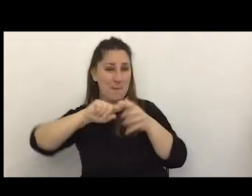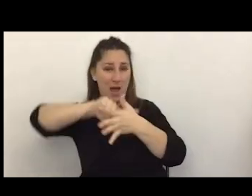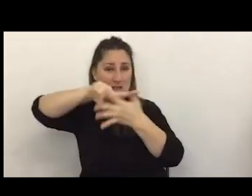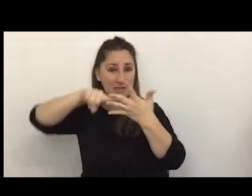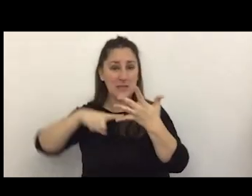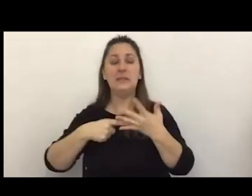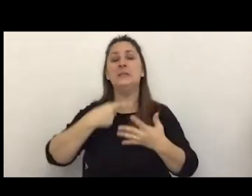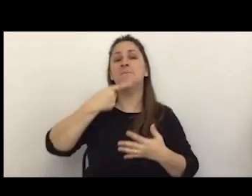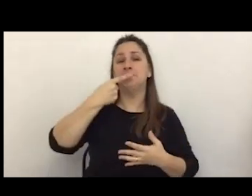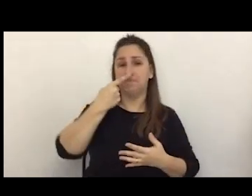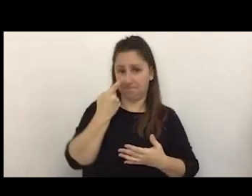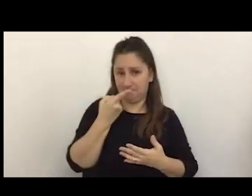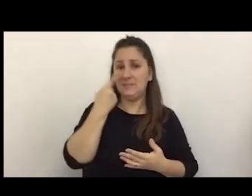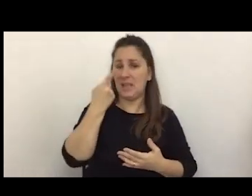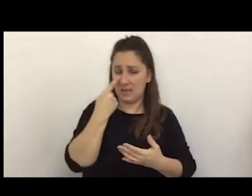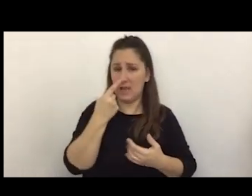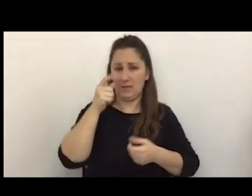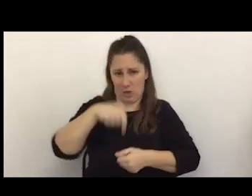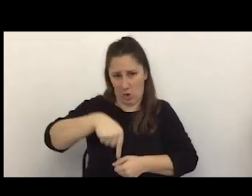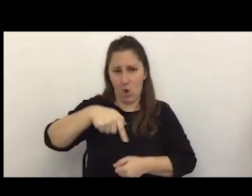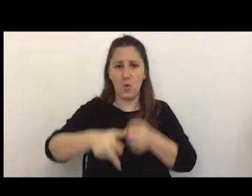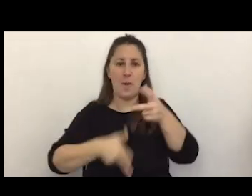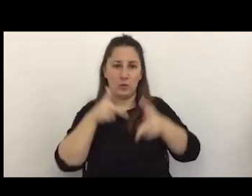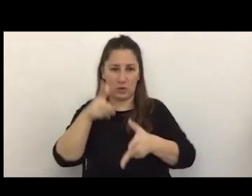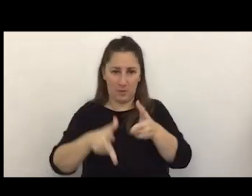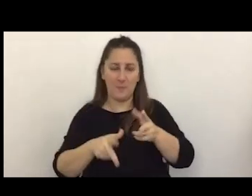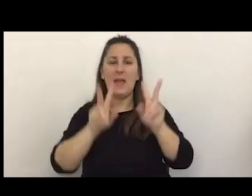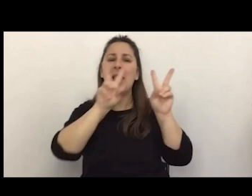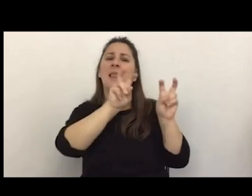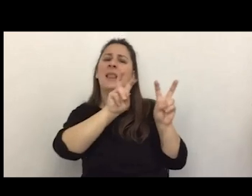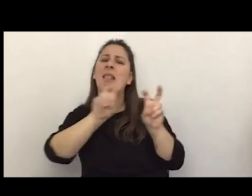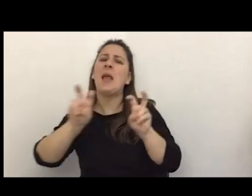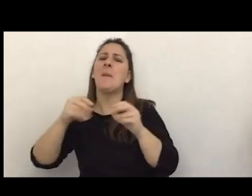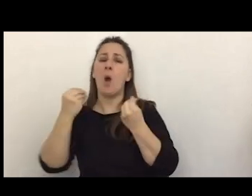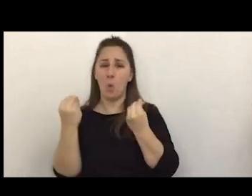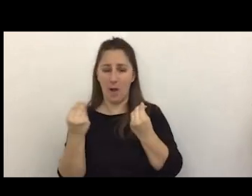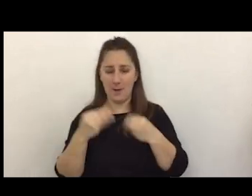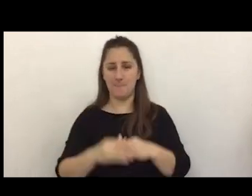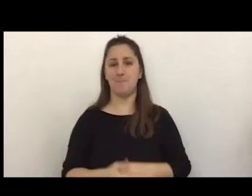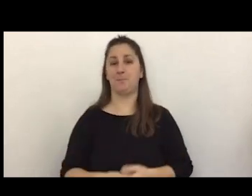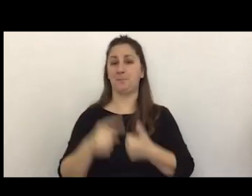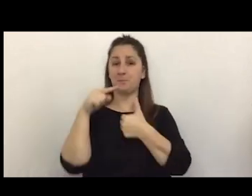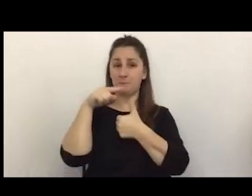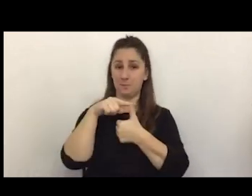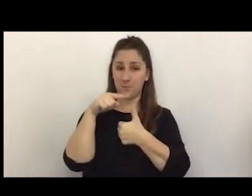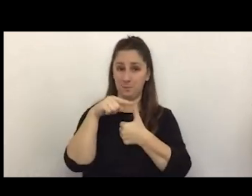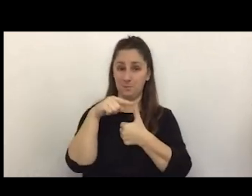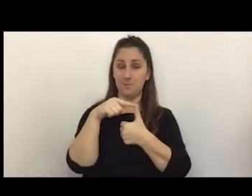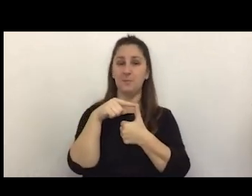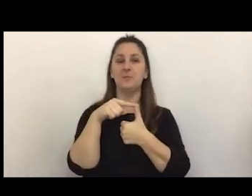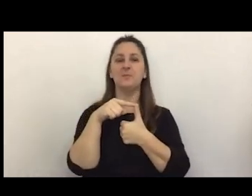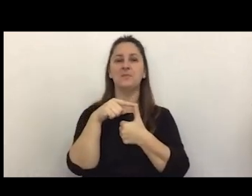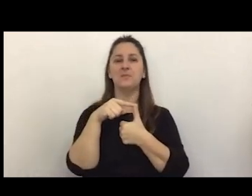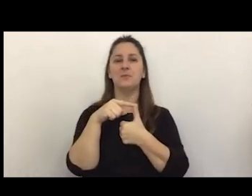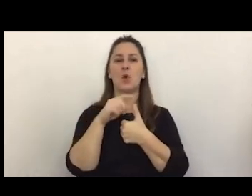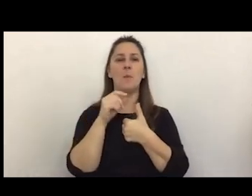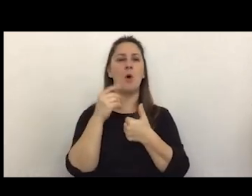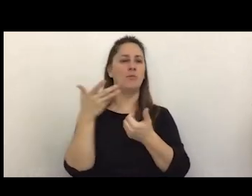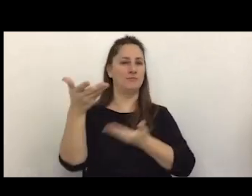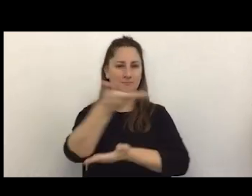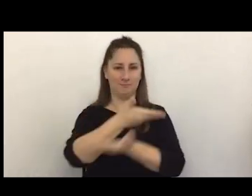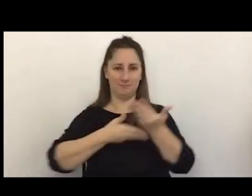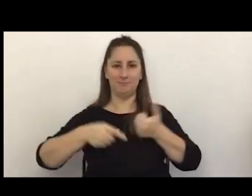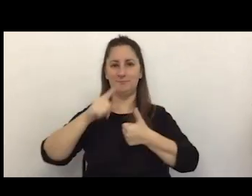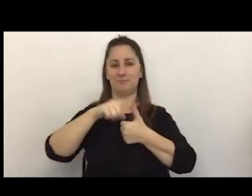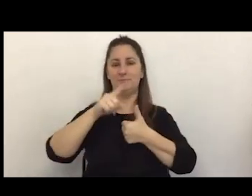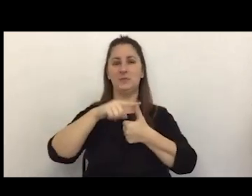desarrollando en el día de hoy. ¿Cuáles son esos temas? Bueno, en primer lugar, y para hacerlo común a todos, las denominadas fuentes